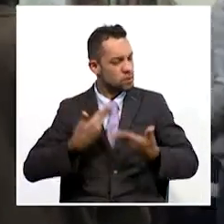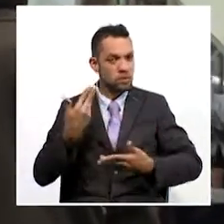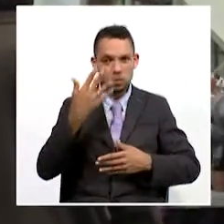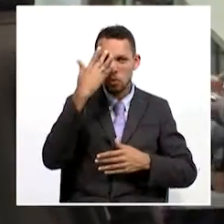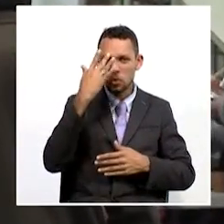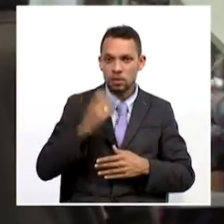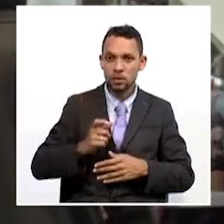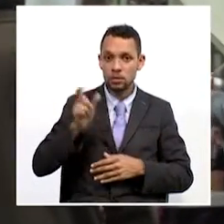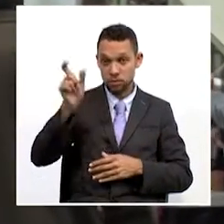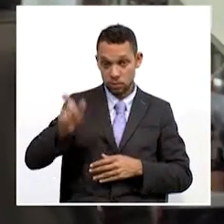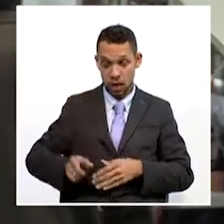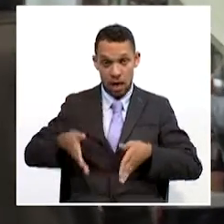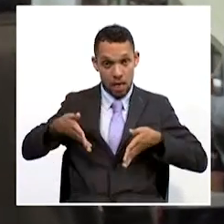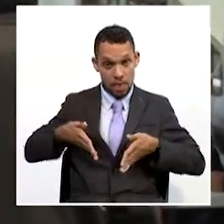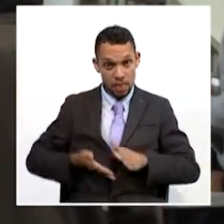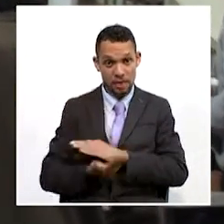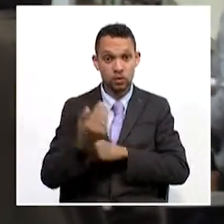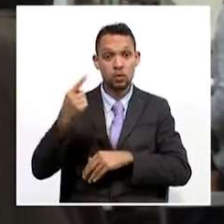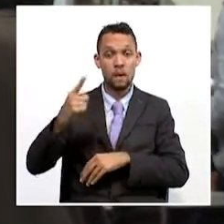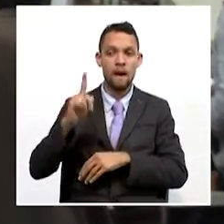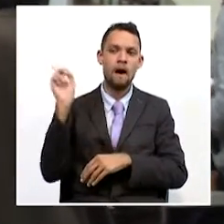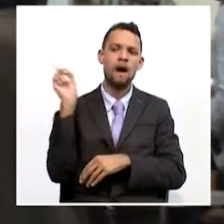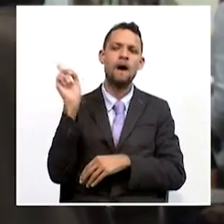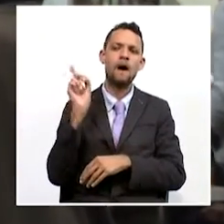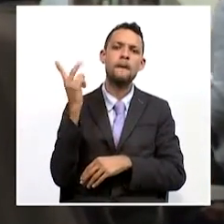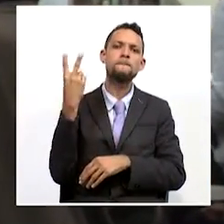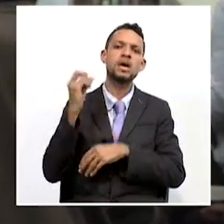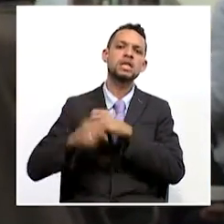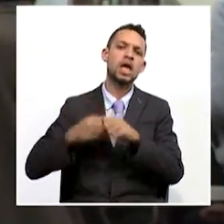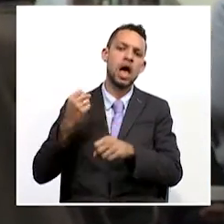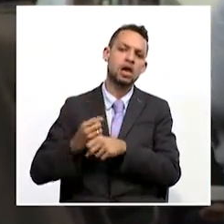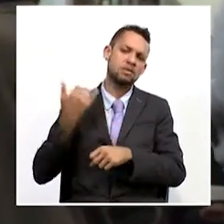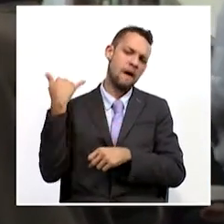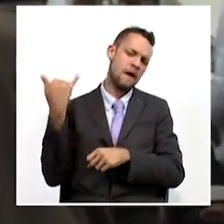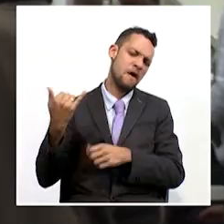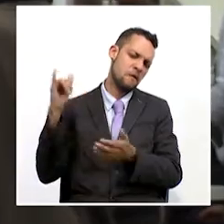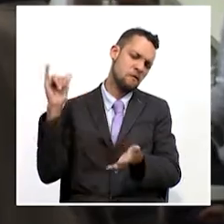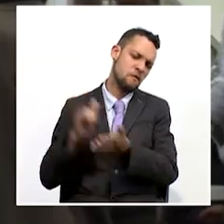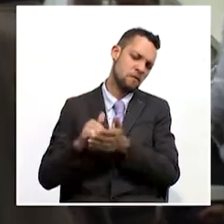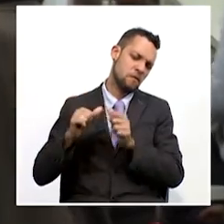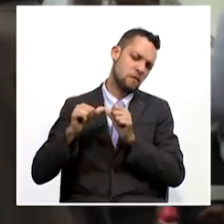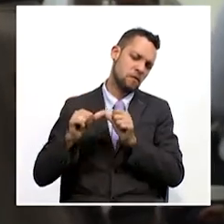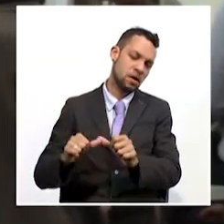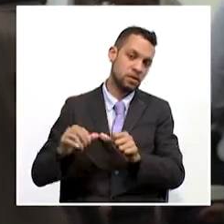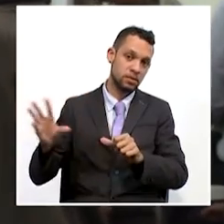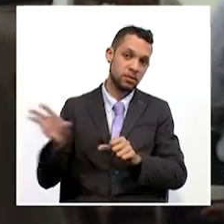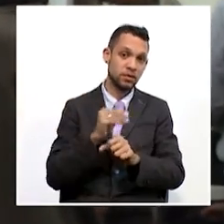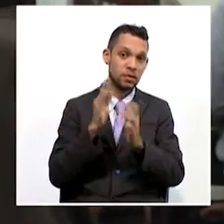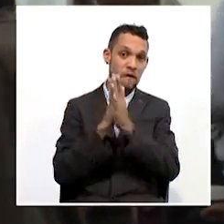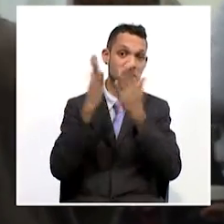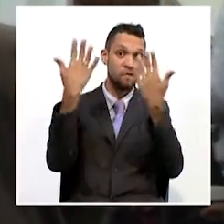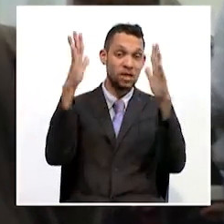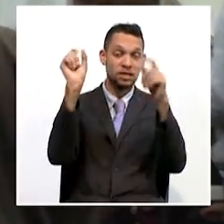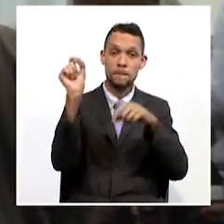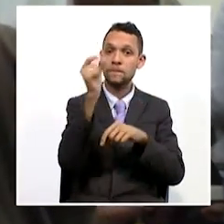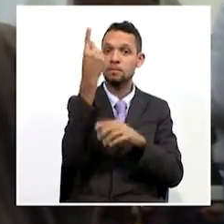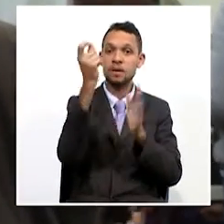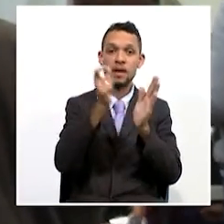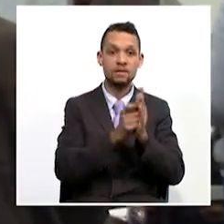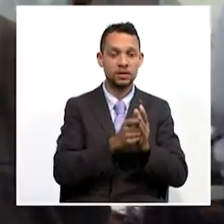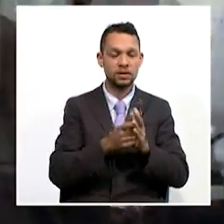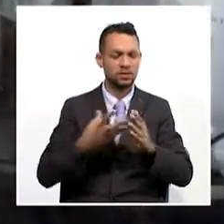yo soy habitante del barrio Caribe hace casi 20 años y es primera vez que tenemos un festival así y todos estamos